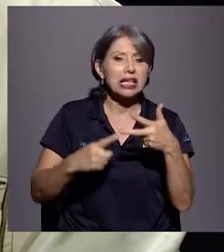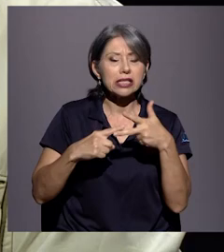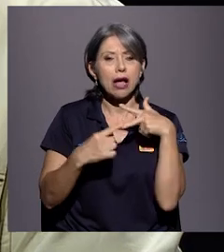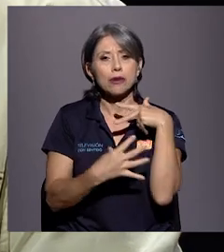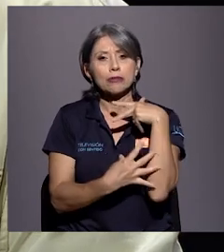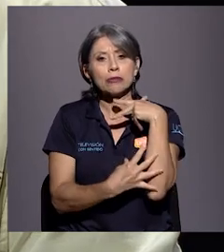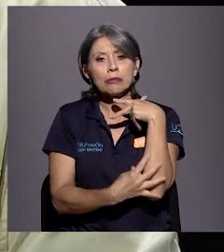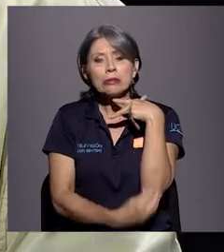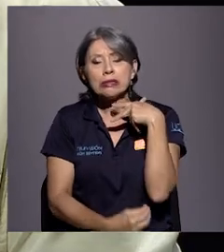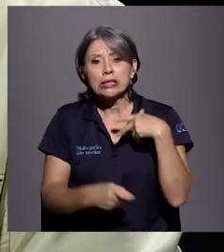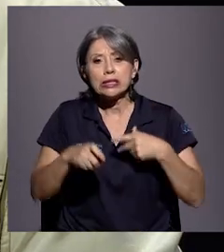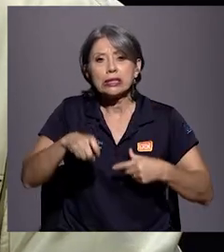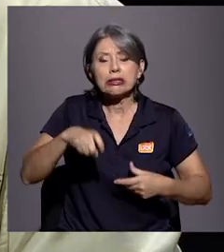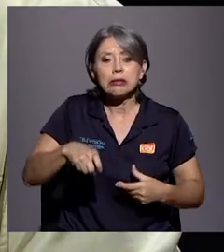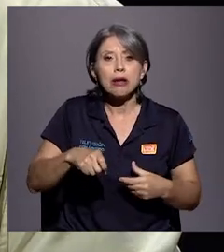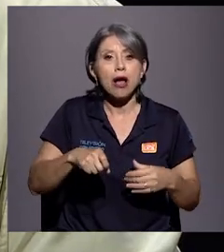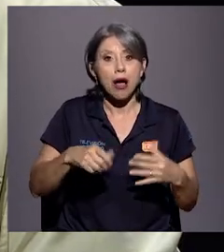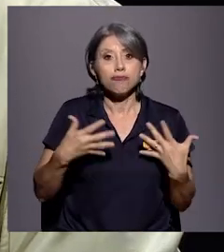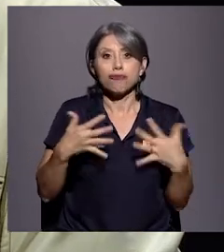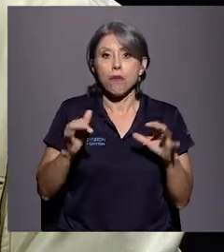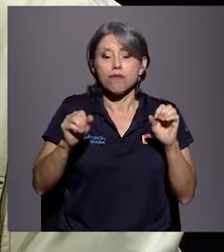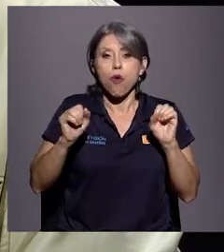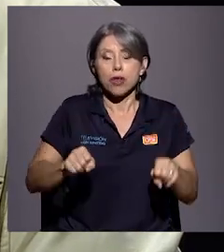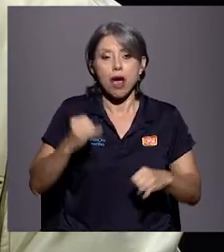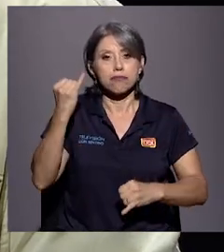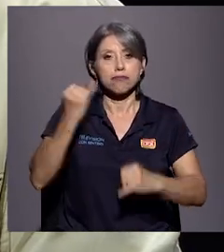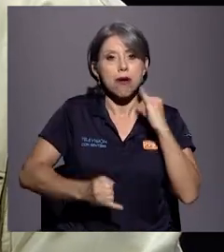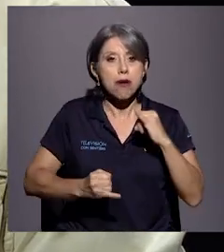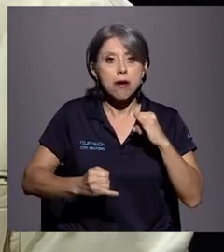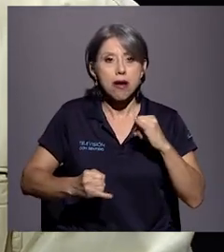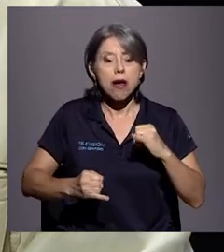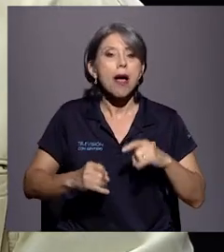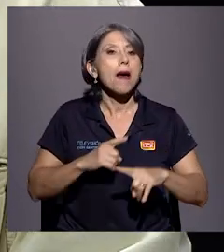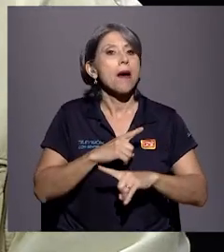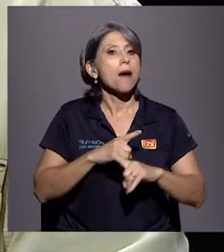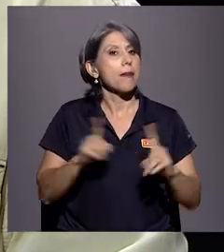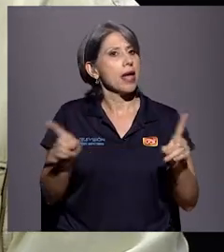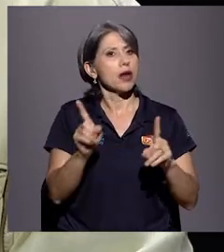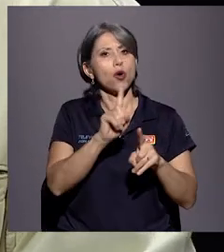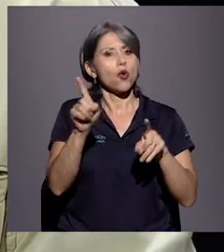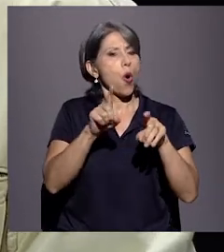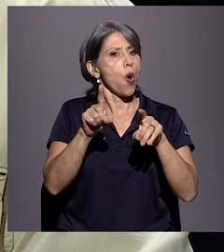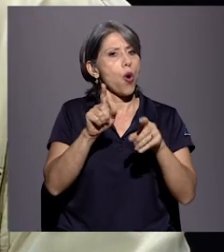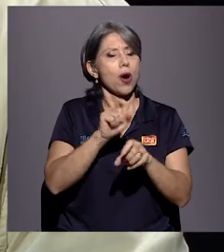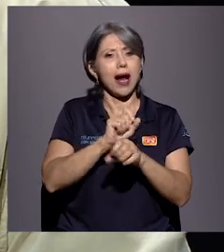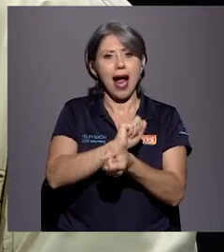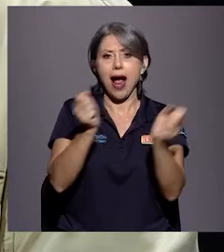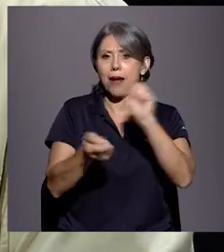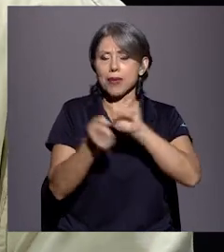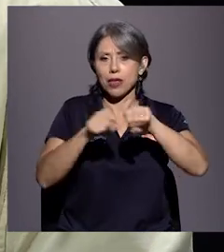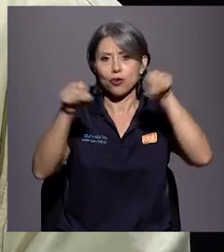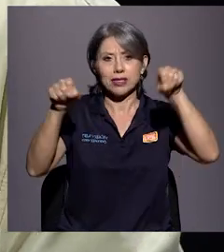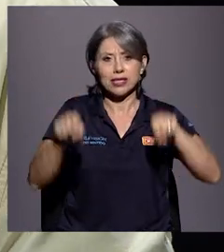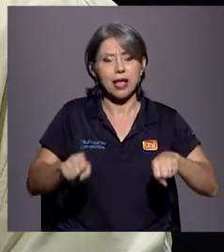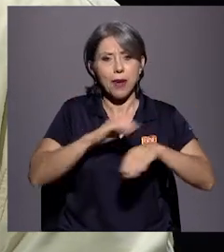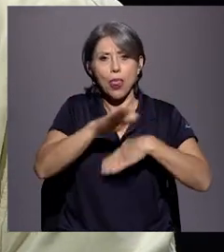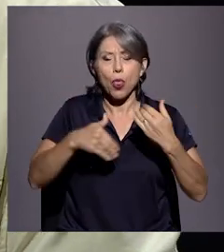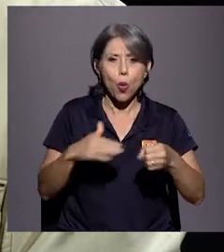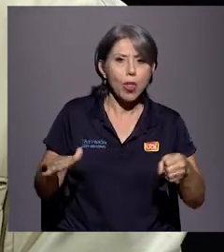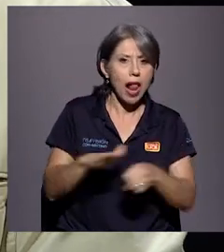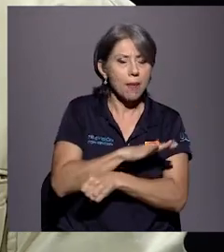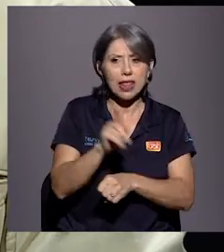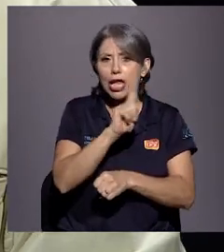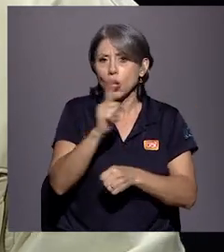miseria, podría tener un fin. No cambiando el sistema totalmente a una solución no capitalista,